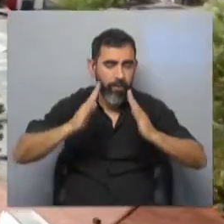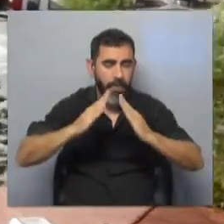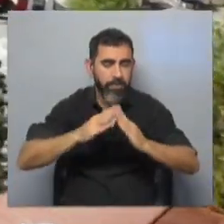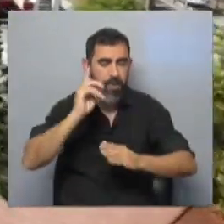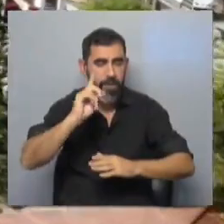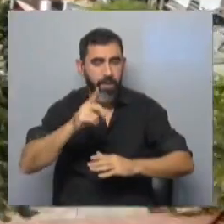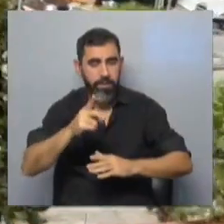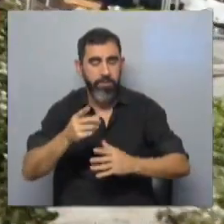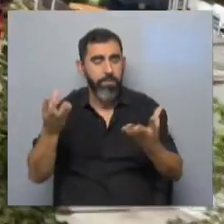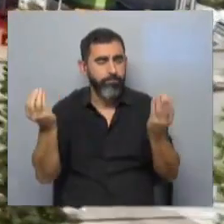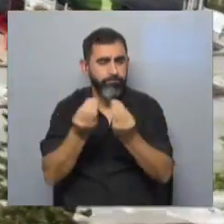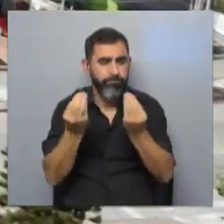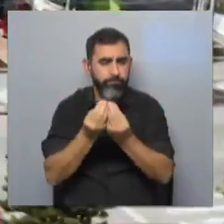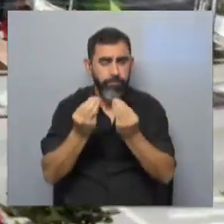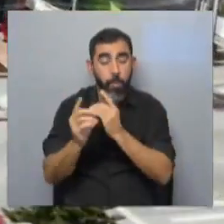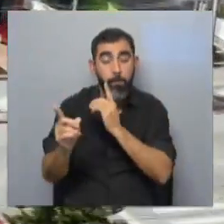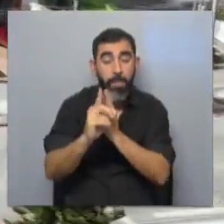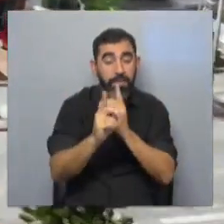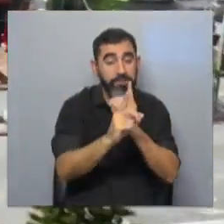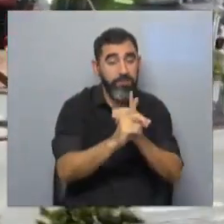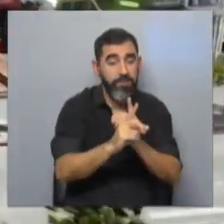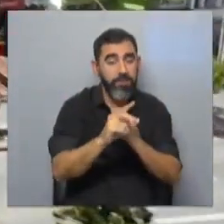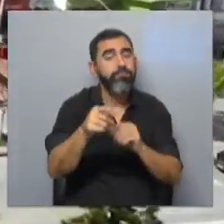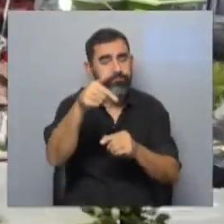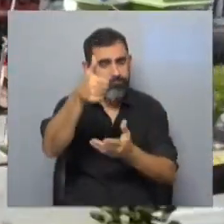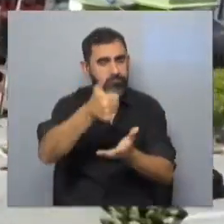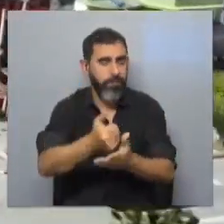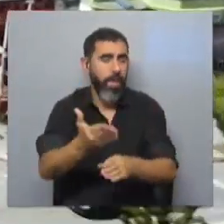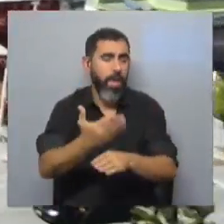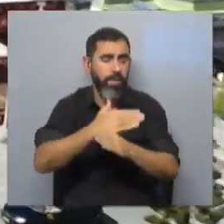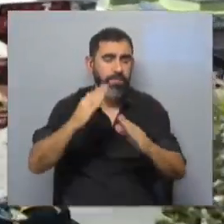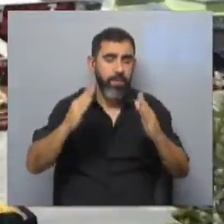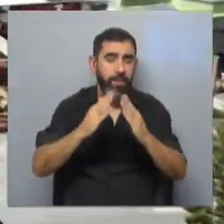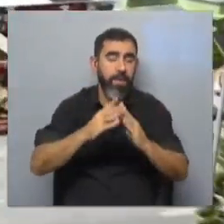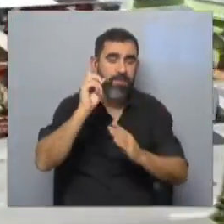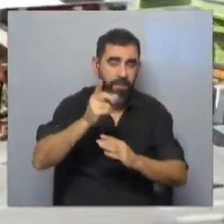hecho muchos de nuestros pacientes estuvieron en Casa de Galicia muchas veces,